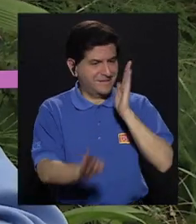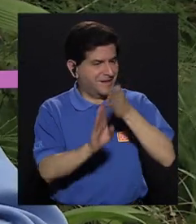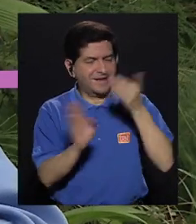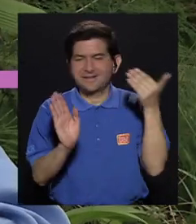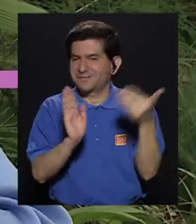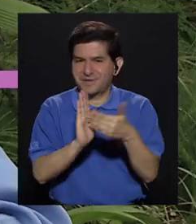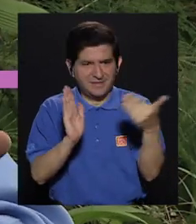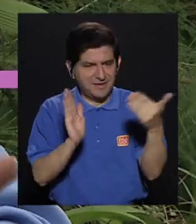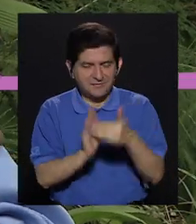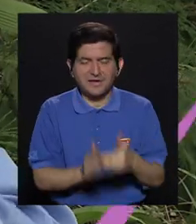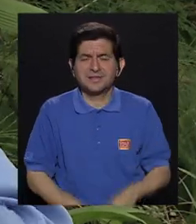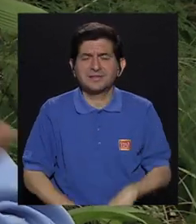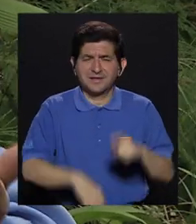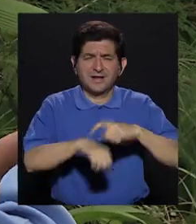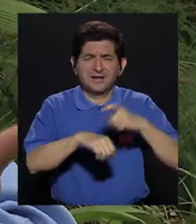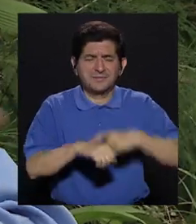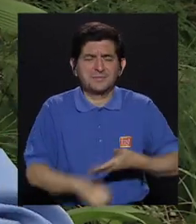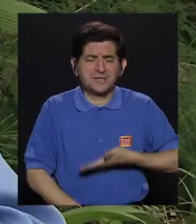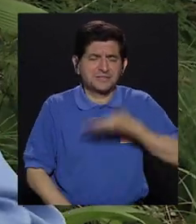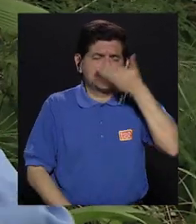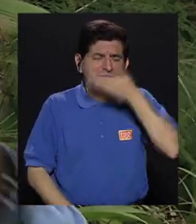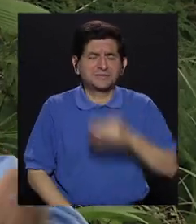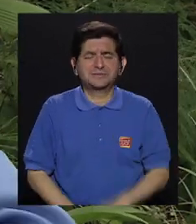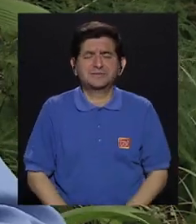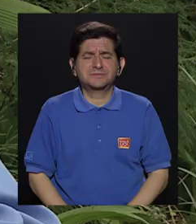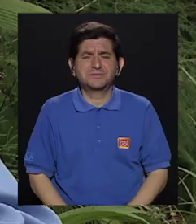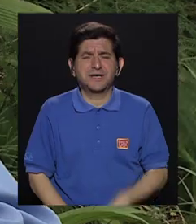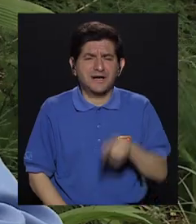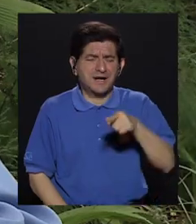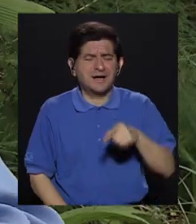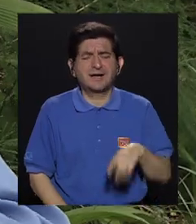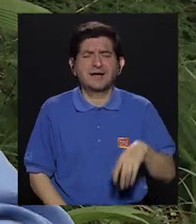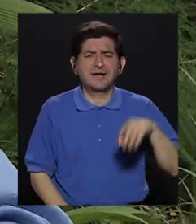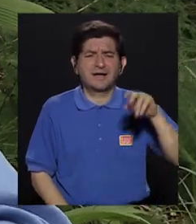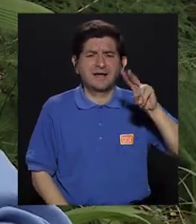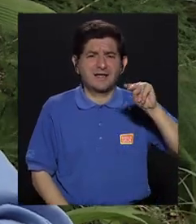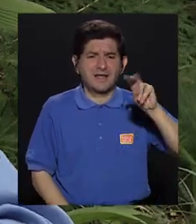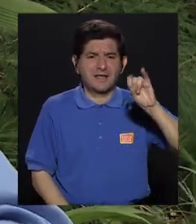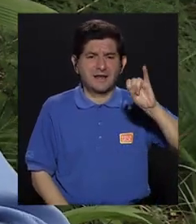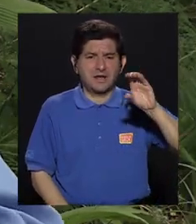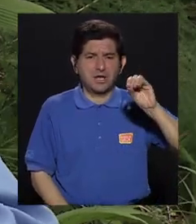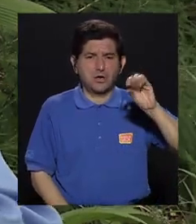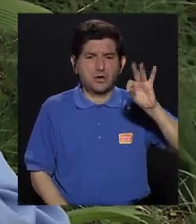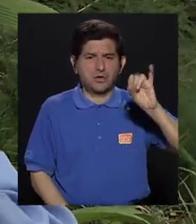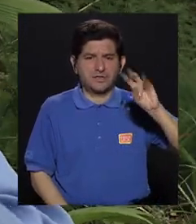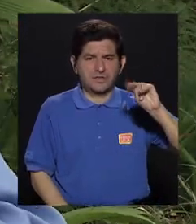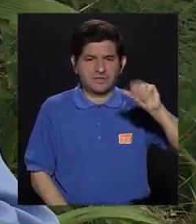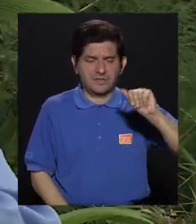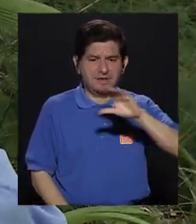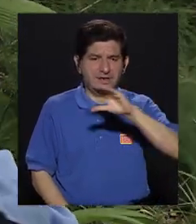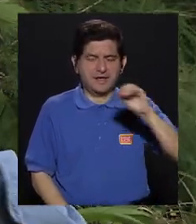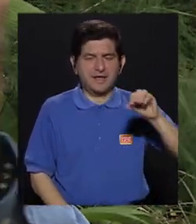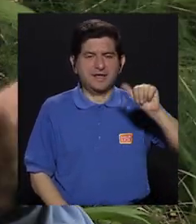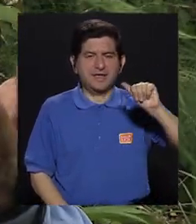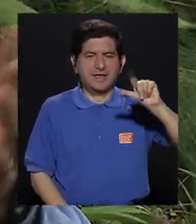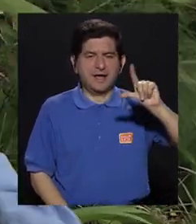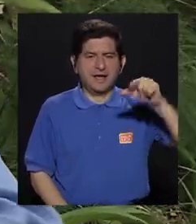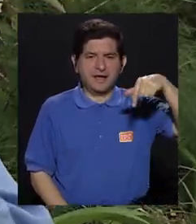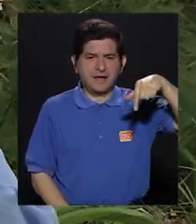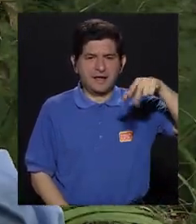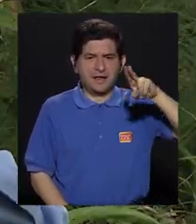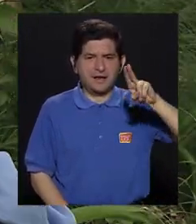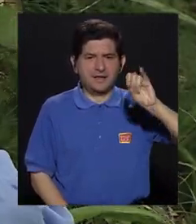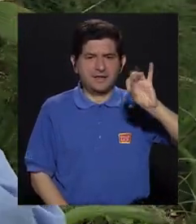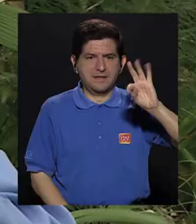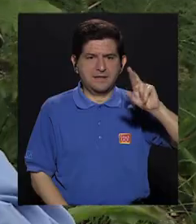directamente afectado por estar inhalando humo con nicotina y con alquitrán continuamente. Y ahí tenemos, desde lo más dramático,